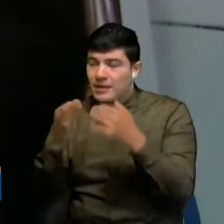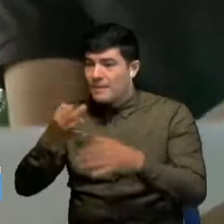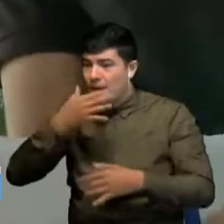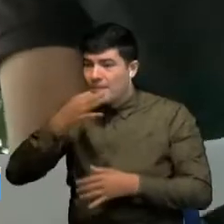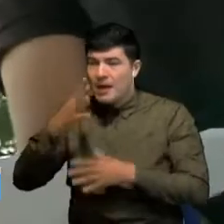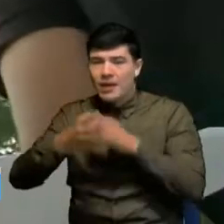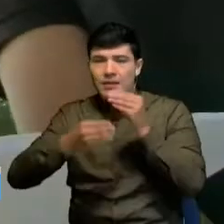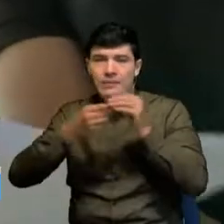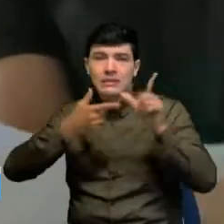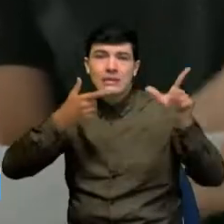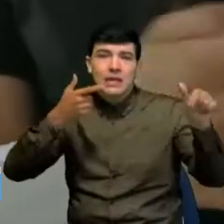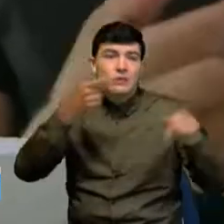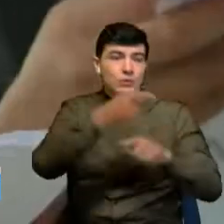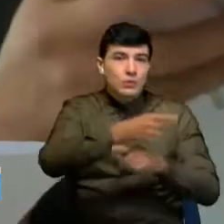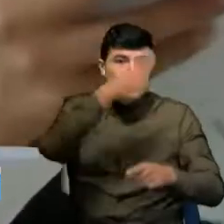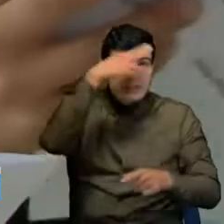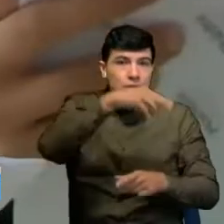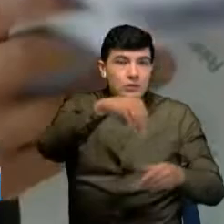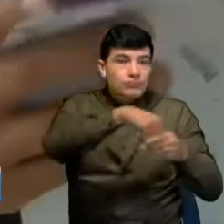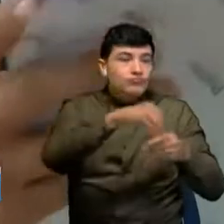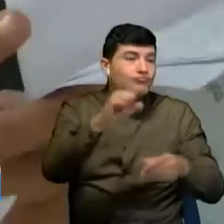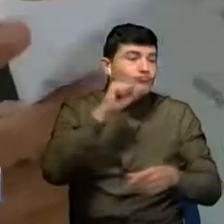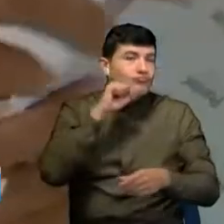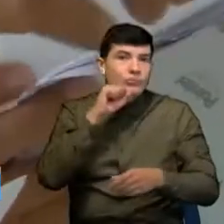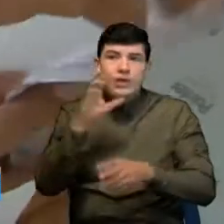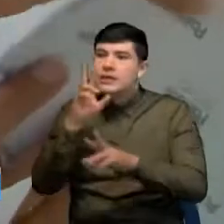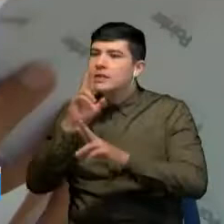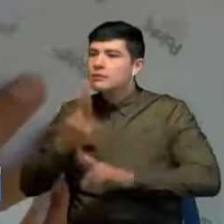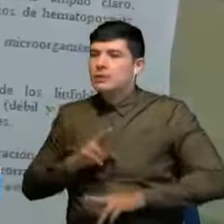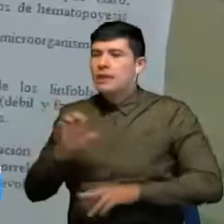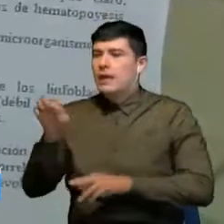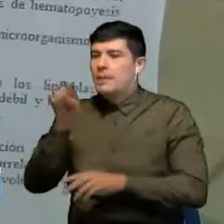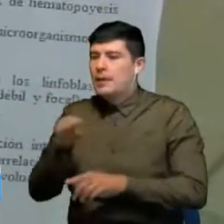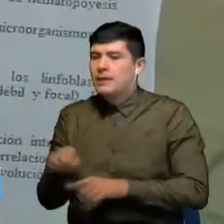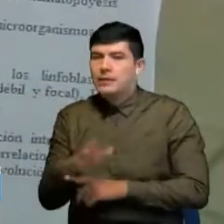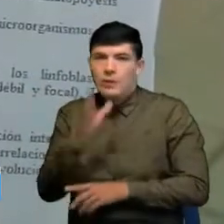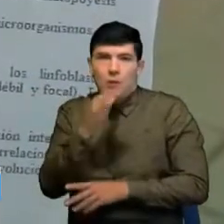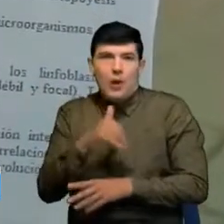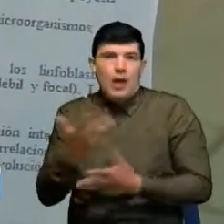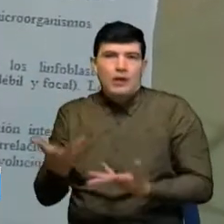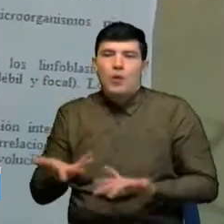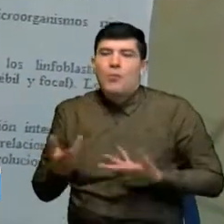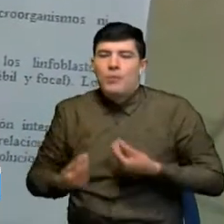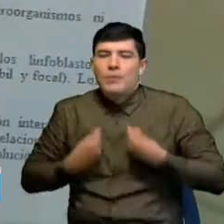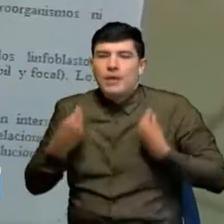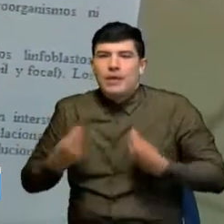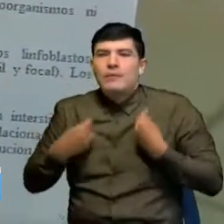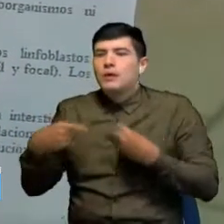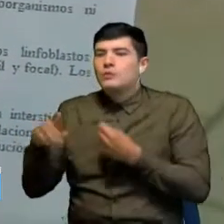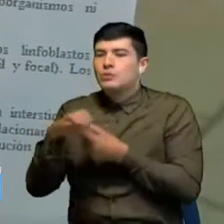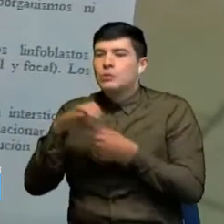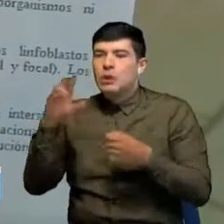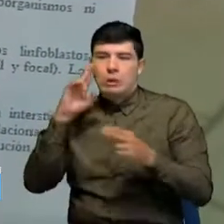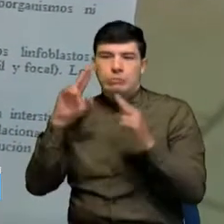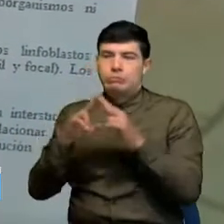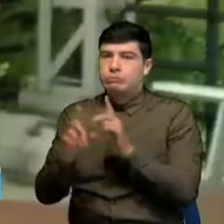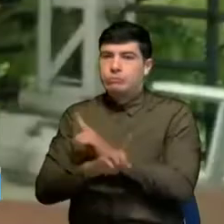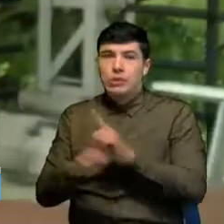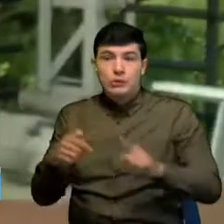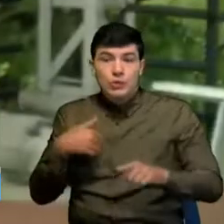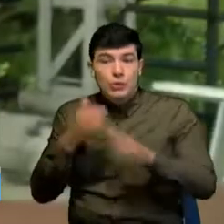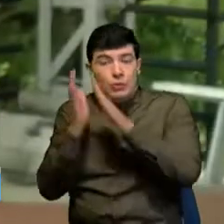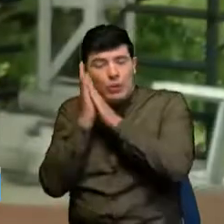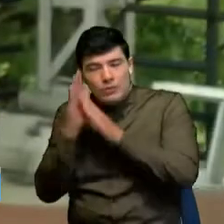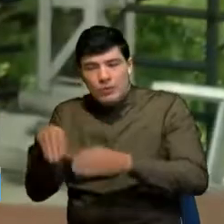sus hijos sin respuesta de la ips y sin dinero para subsistir en una ciudad que no conoce duermo en el